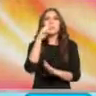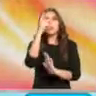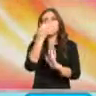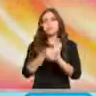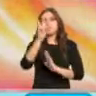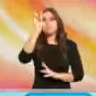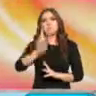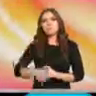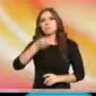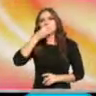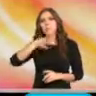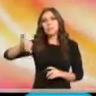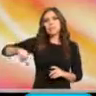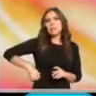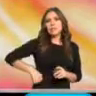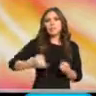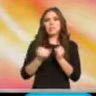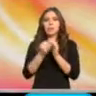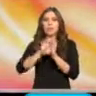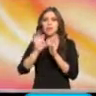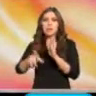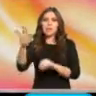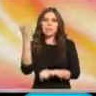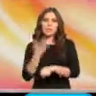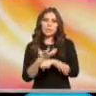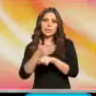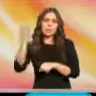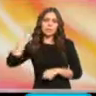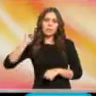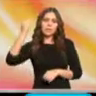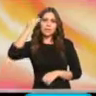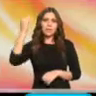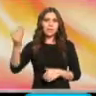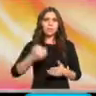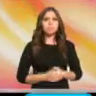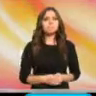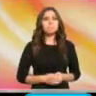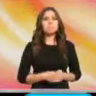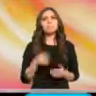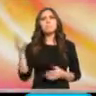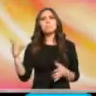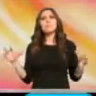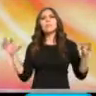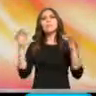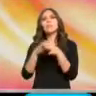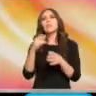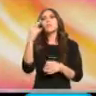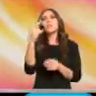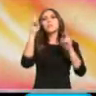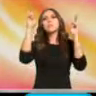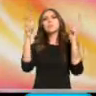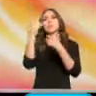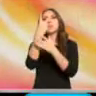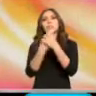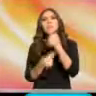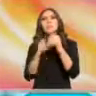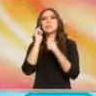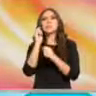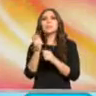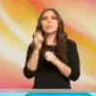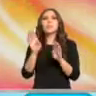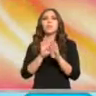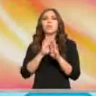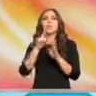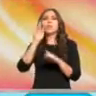tan interesante y tan importante como el de Estados Unidos en ese momento. O sea, combina dos temas que además en su momento estaban, pues ahora sí que para mal, pero muy en boga, ¿no? El